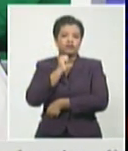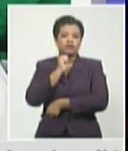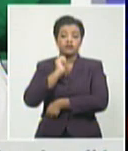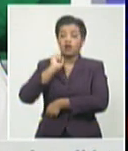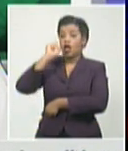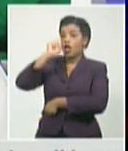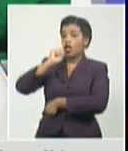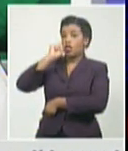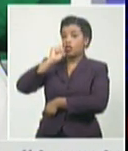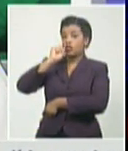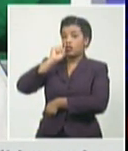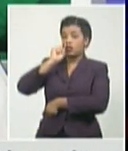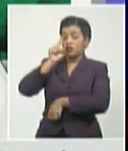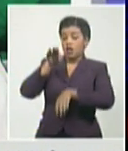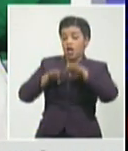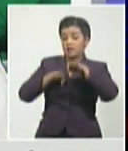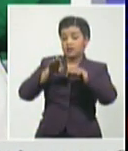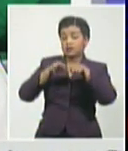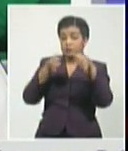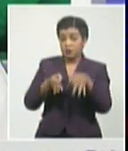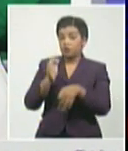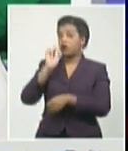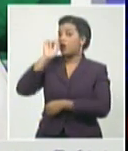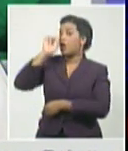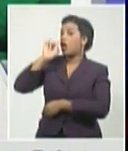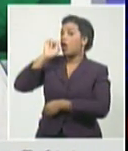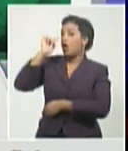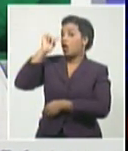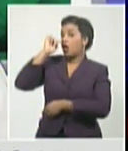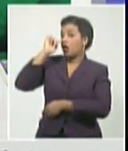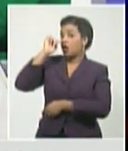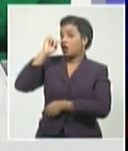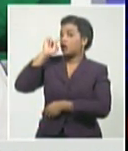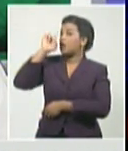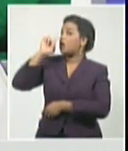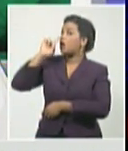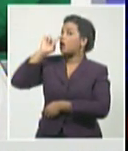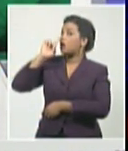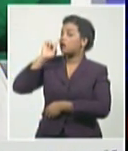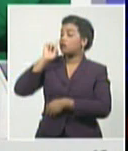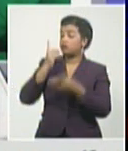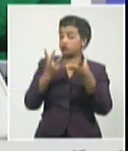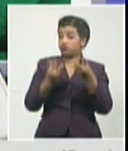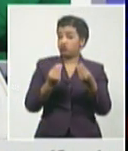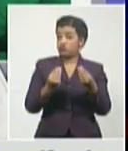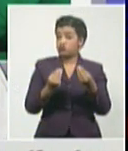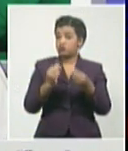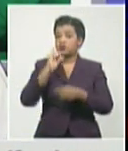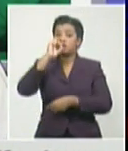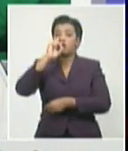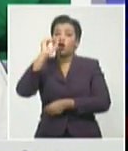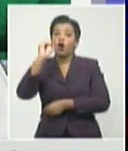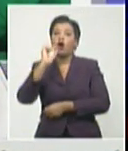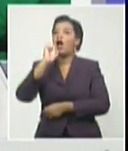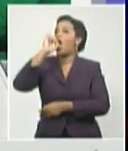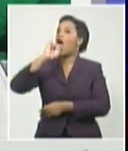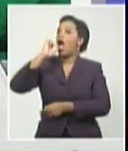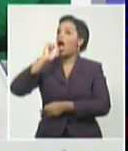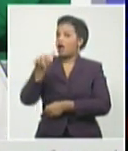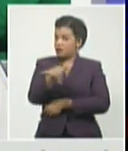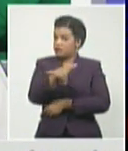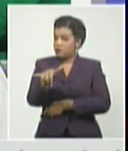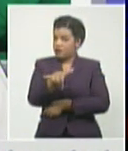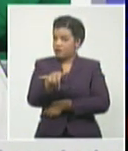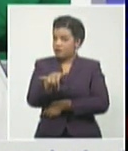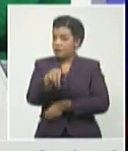toma de la fosa nasal muchas veces de más de nasal y faringe naso farías pero a veces se